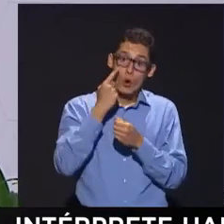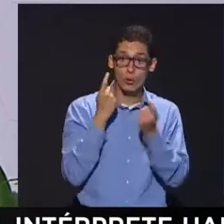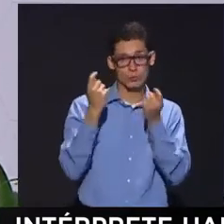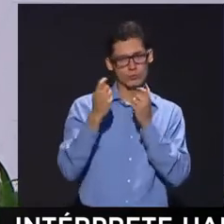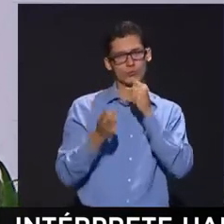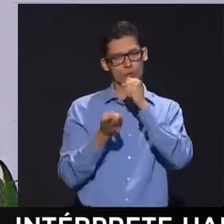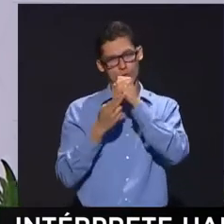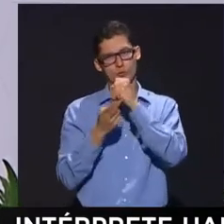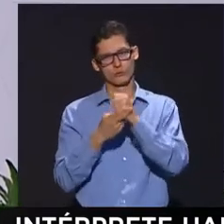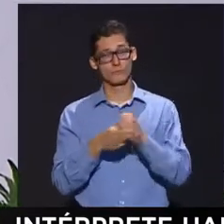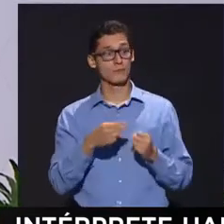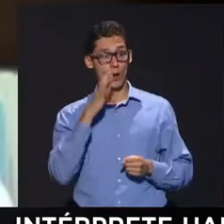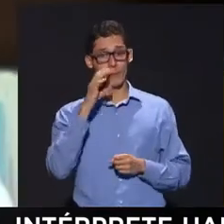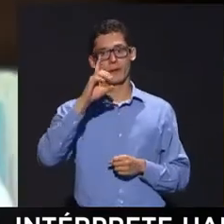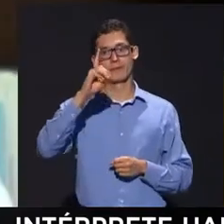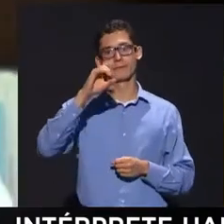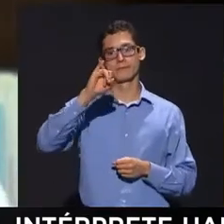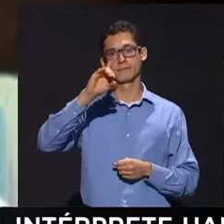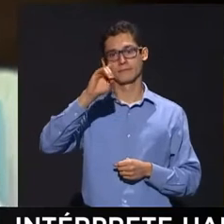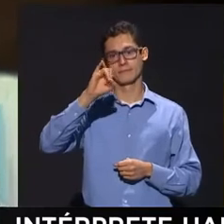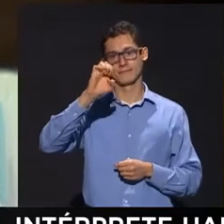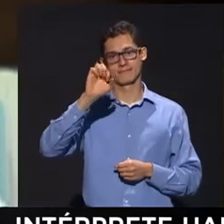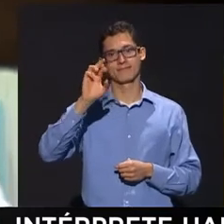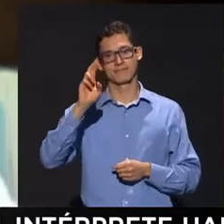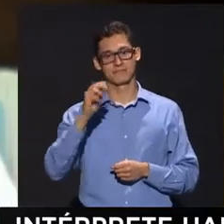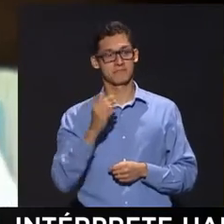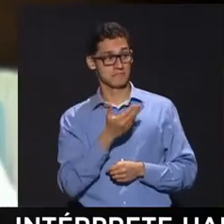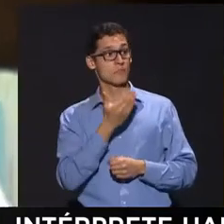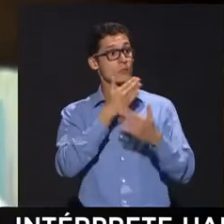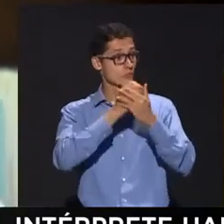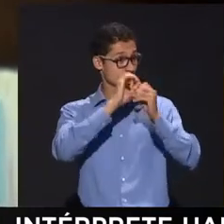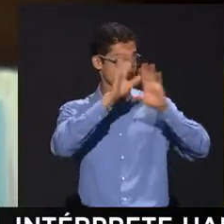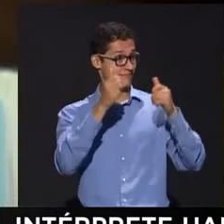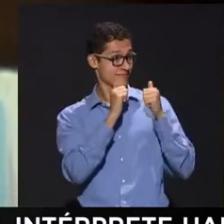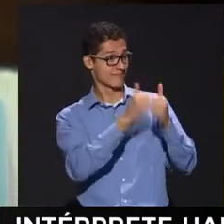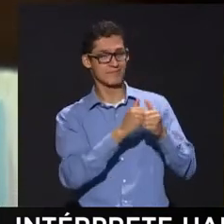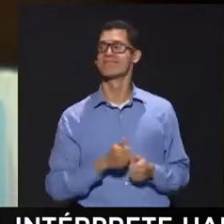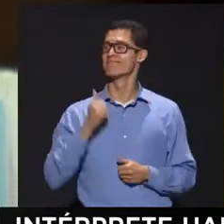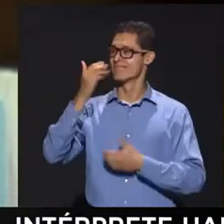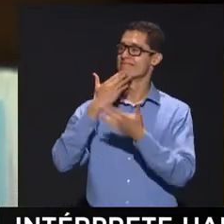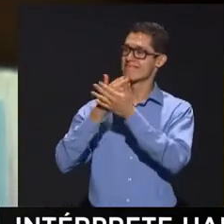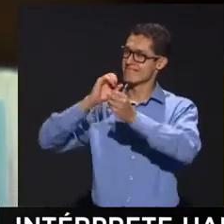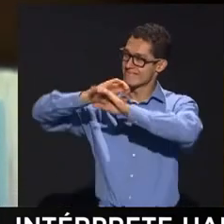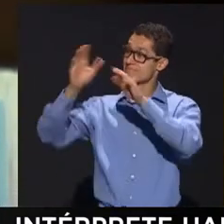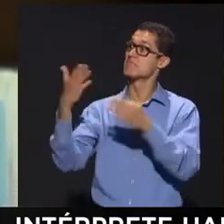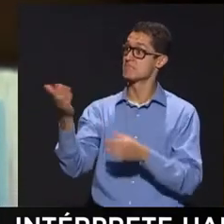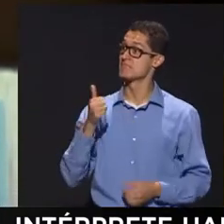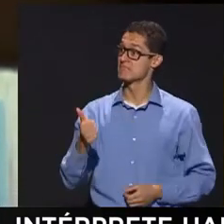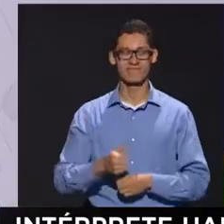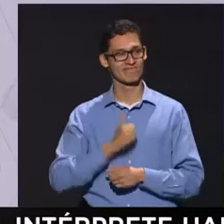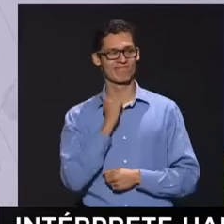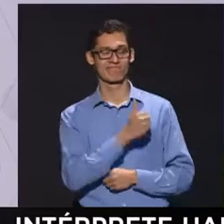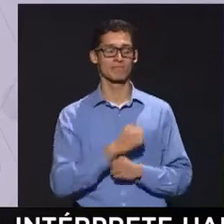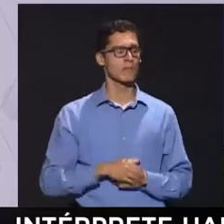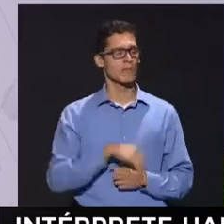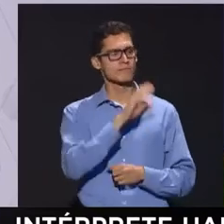EPM. Didier, muy buenos días. Paola, buenos días, ¿cómo te va? Muy bien. Bueno, Didier, sobre este